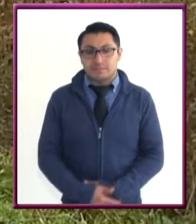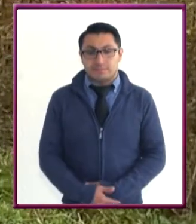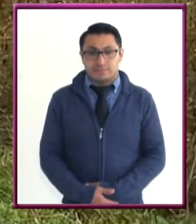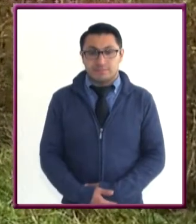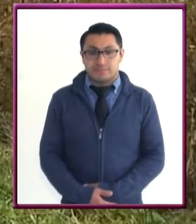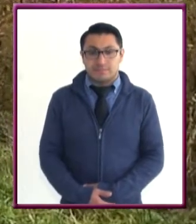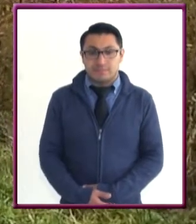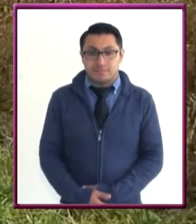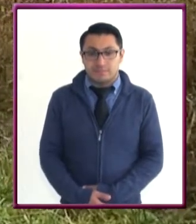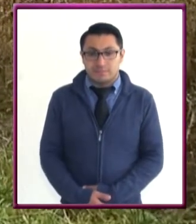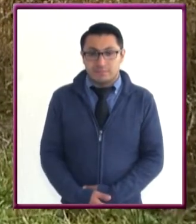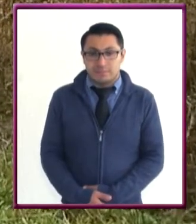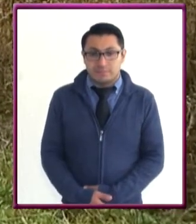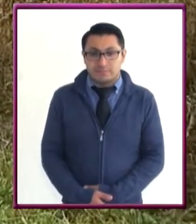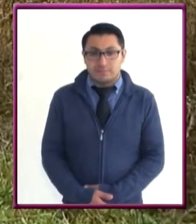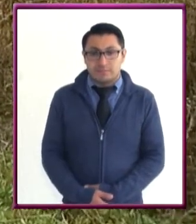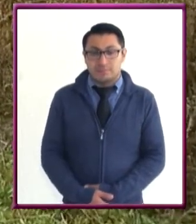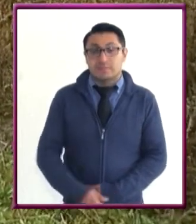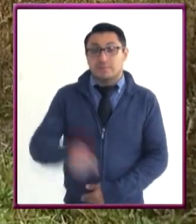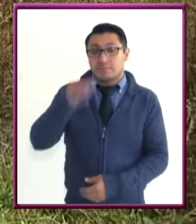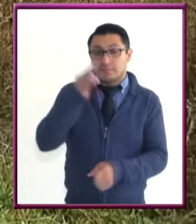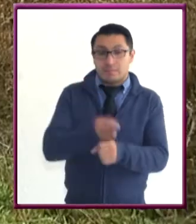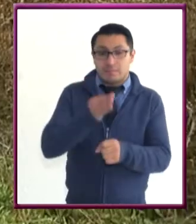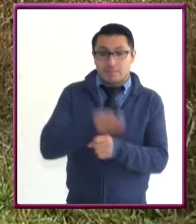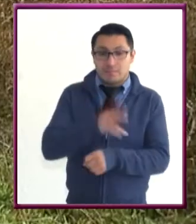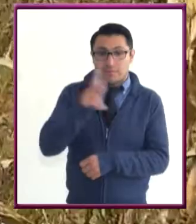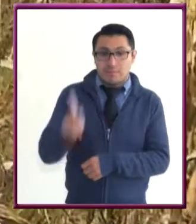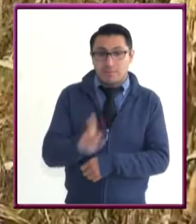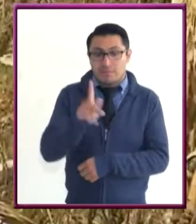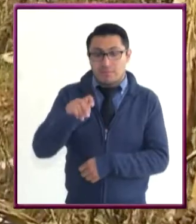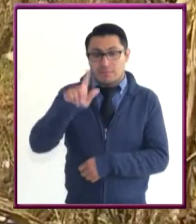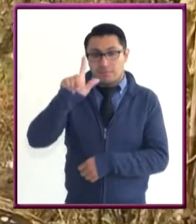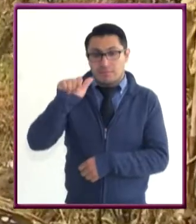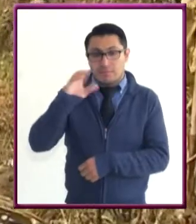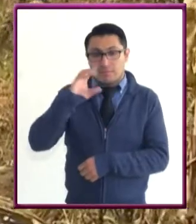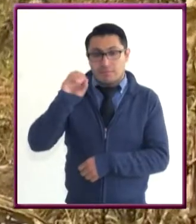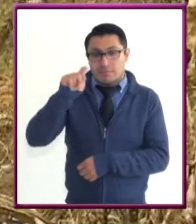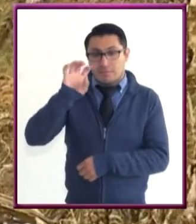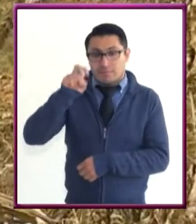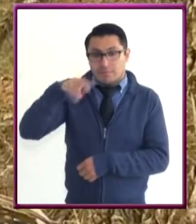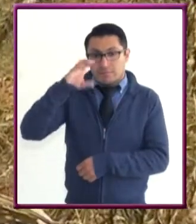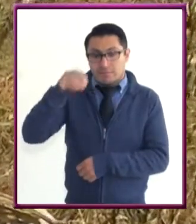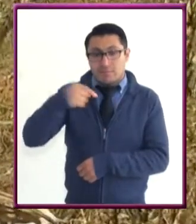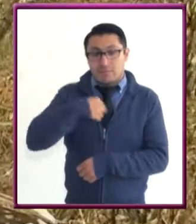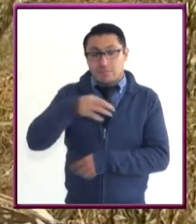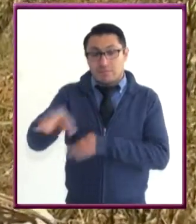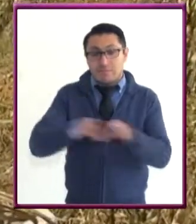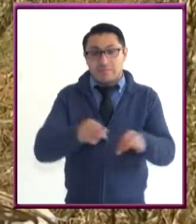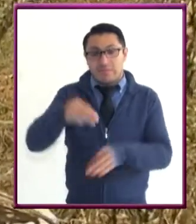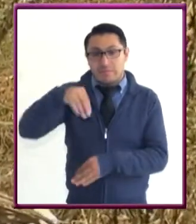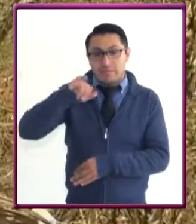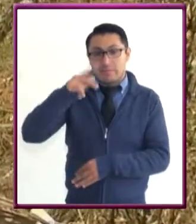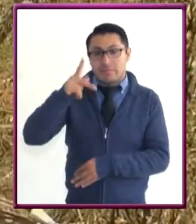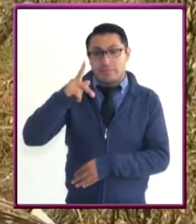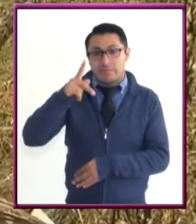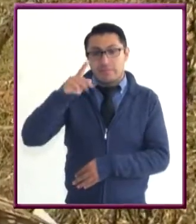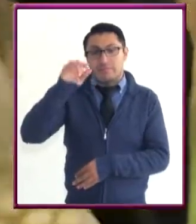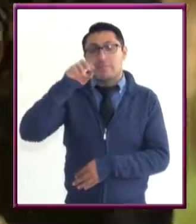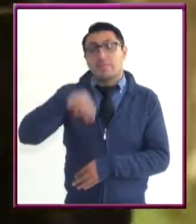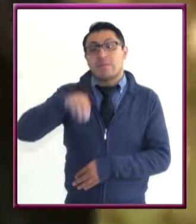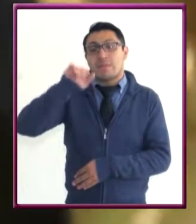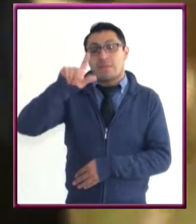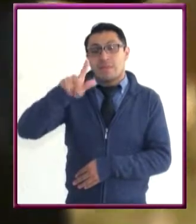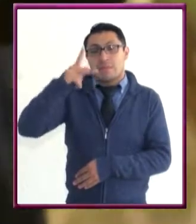Estamos en el ejido de Santana Tlacotenco y yo me dedico a hacer una milpa